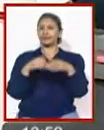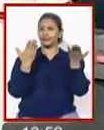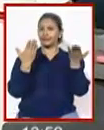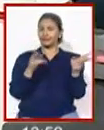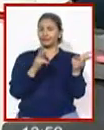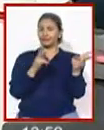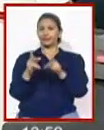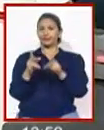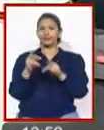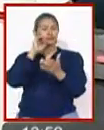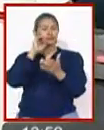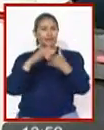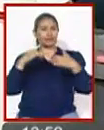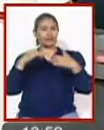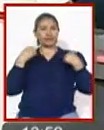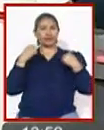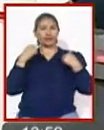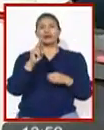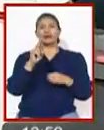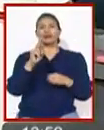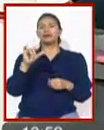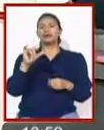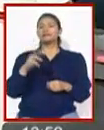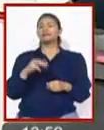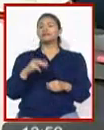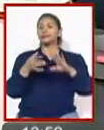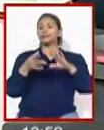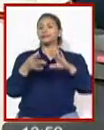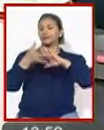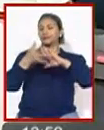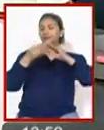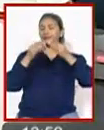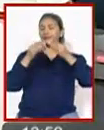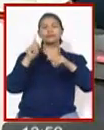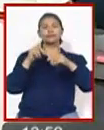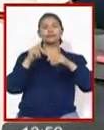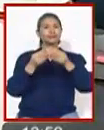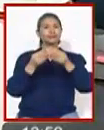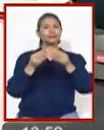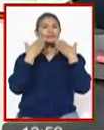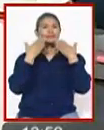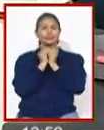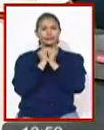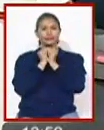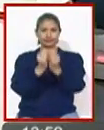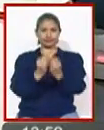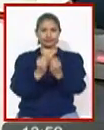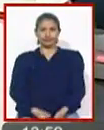programación está Esposa Joven y Suleimán el Sultán, esta telenovela es imperdible. Muchas gracias por acompañarnos.